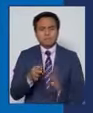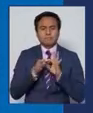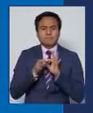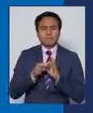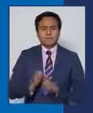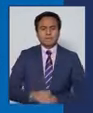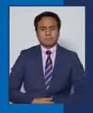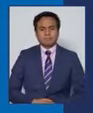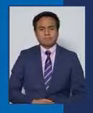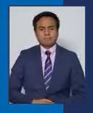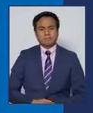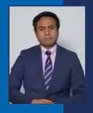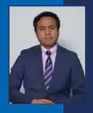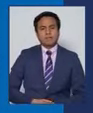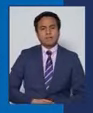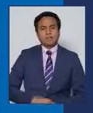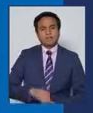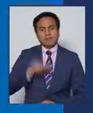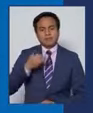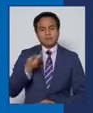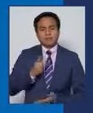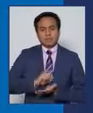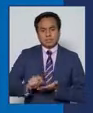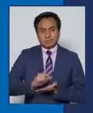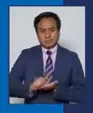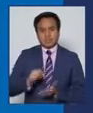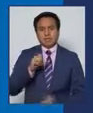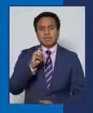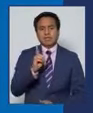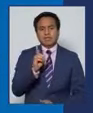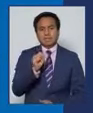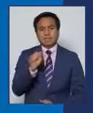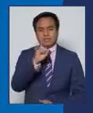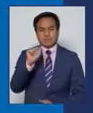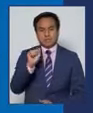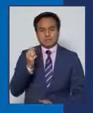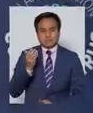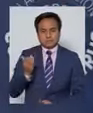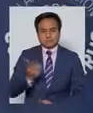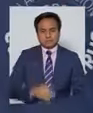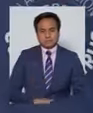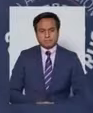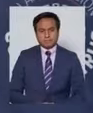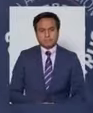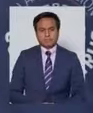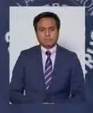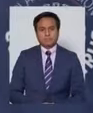gracias. Cedo la palabra a la subsecretaria Paula Daza.